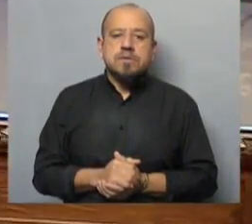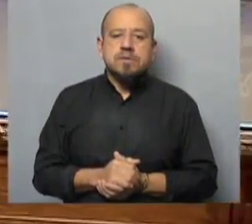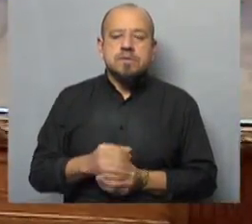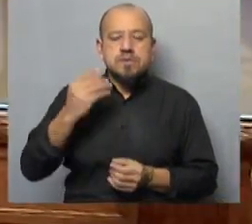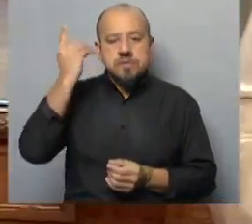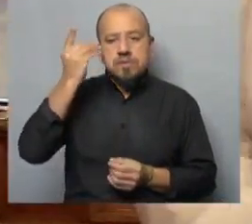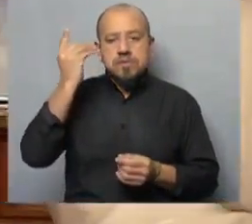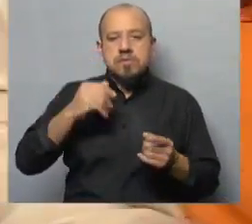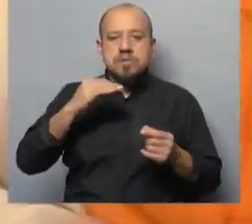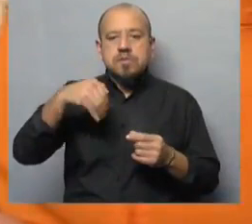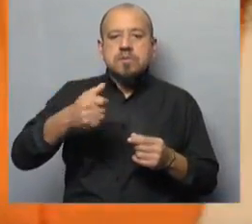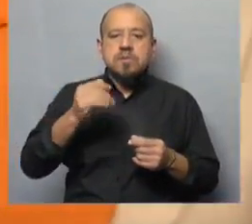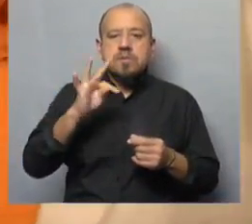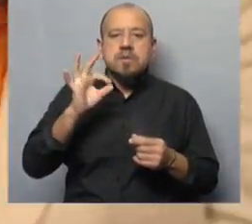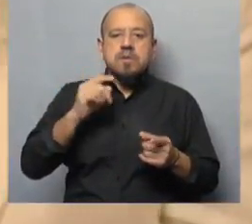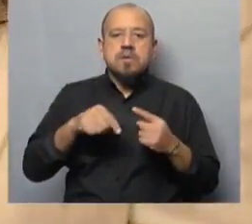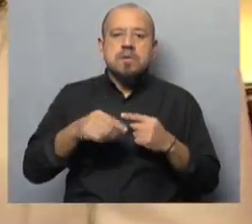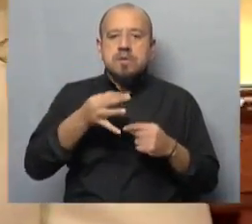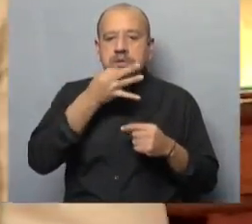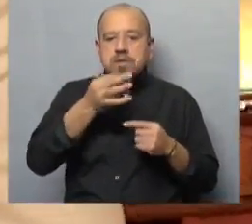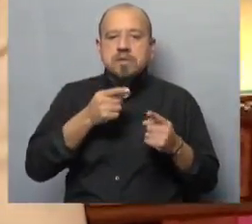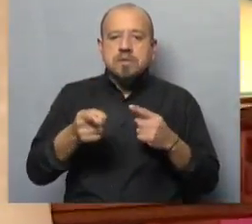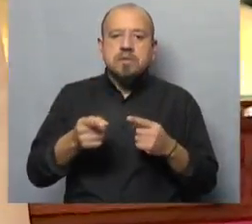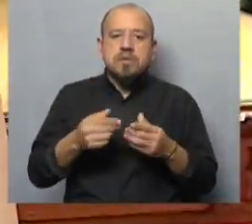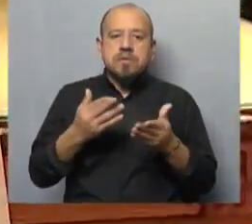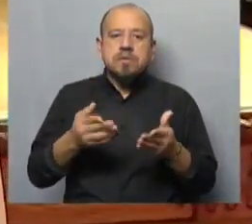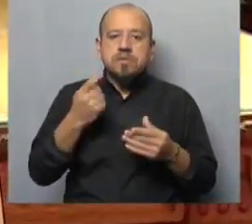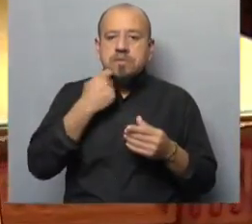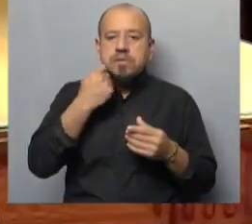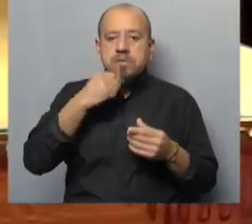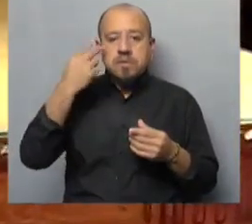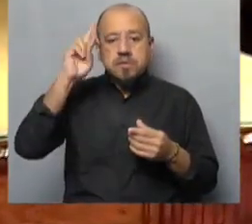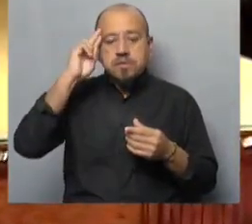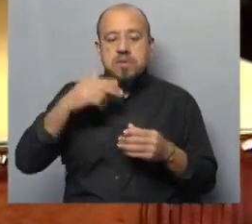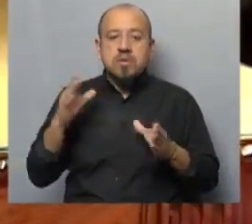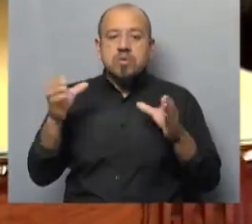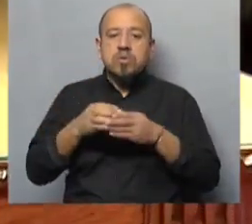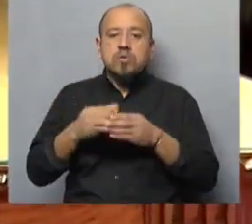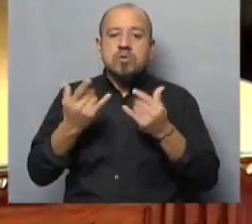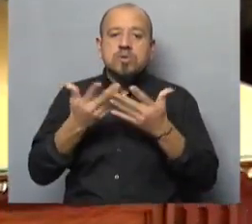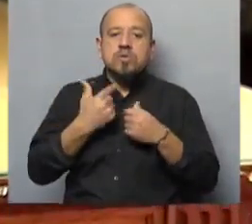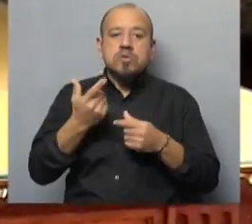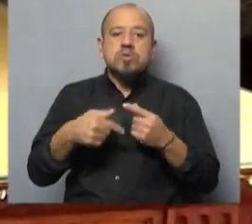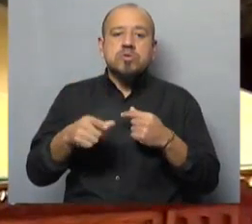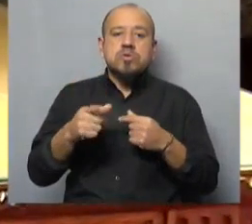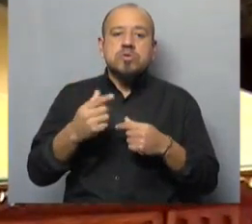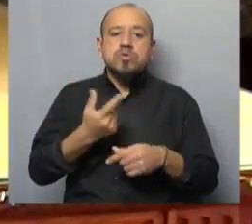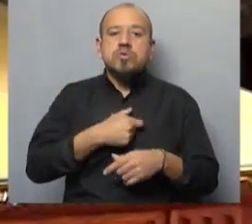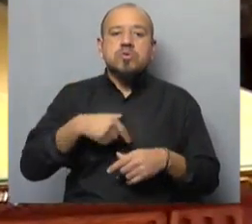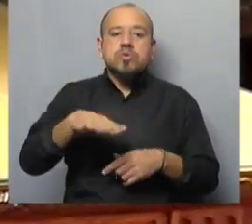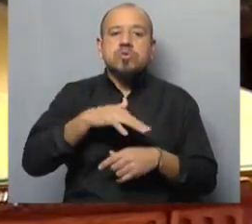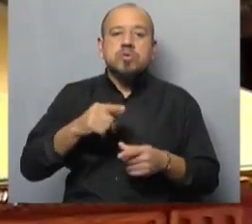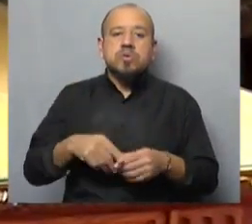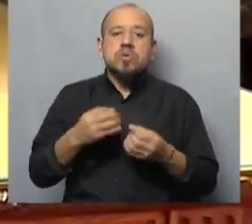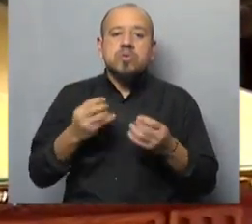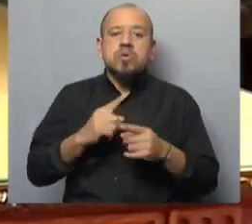diputada verónica matos quien hizo referencia un poco la falta de respeto que tuvo la comisión con las organizaciones sociales pero no solamente porque